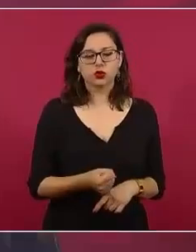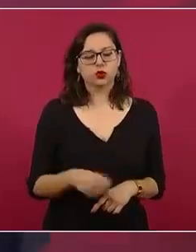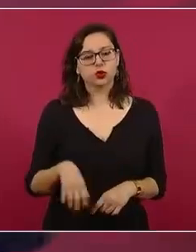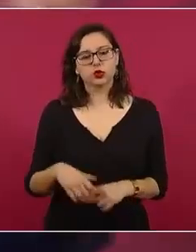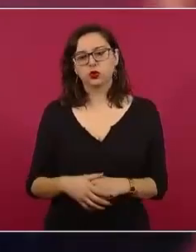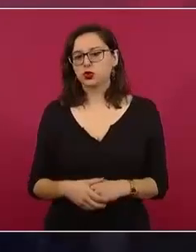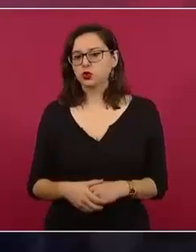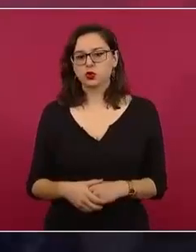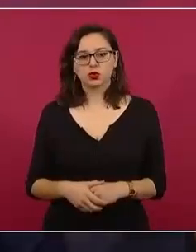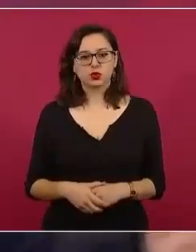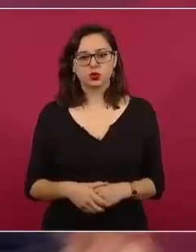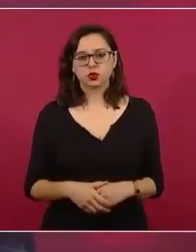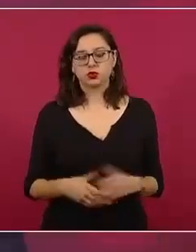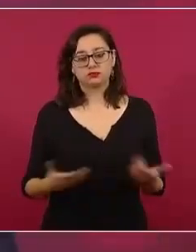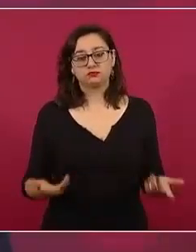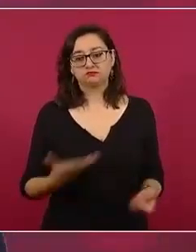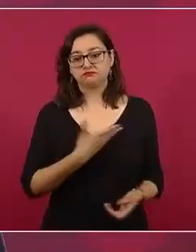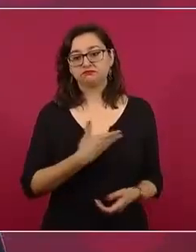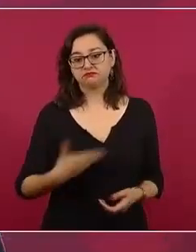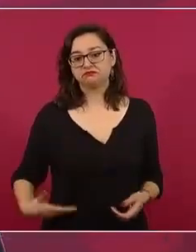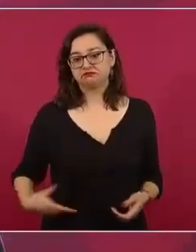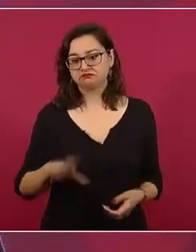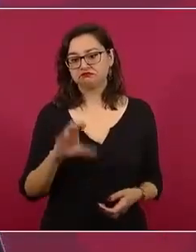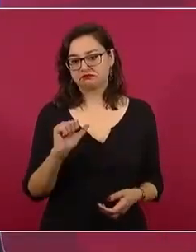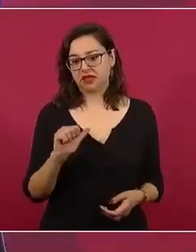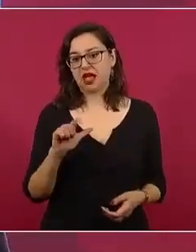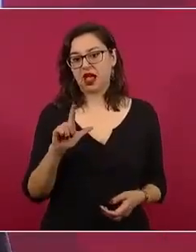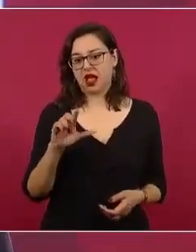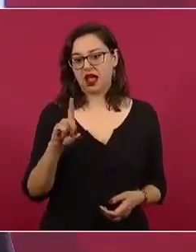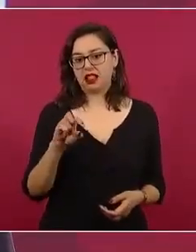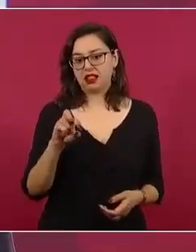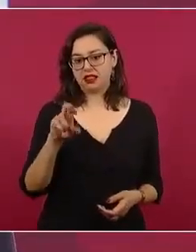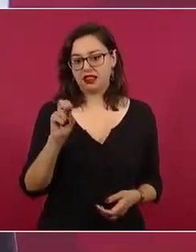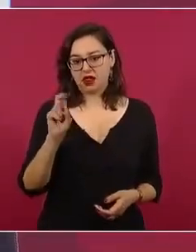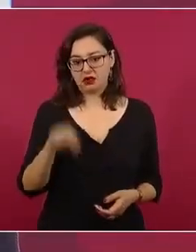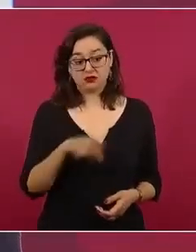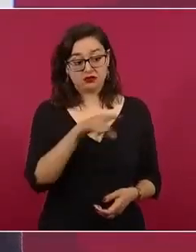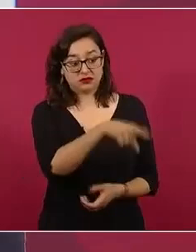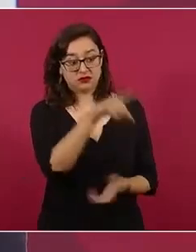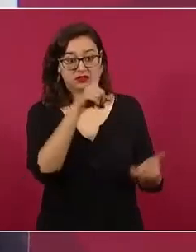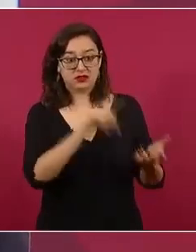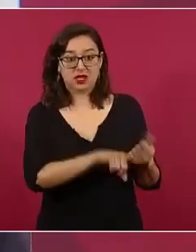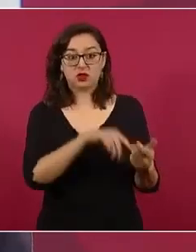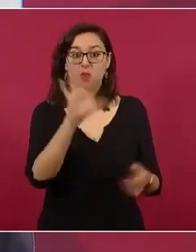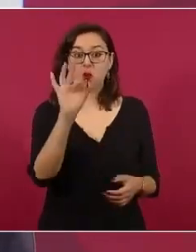En la época de Calderón, más de 40,000 trabajadores despedidos.